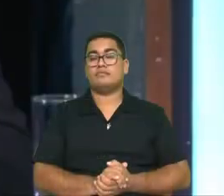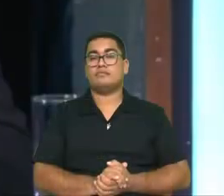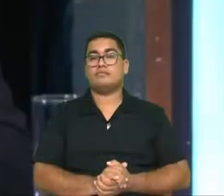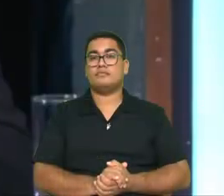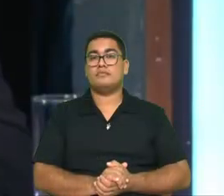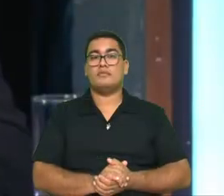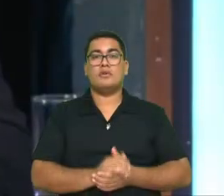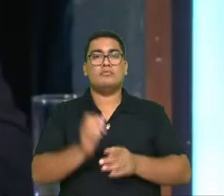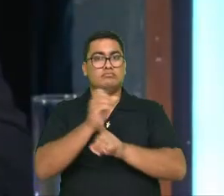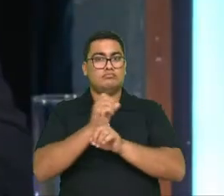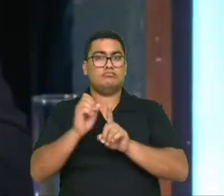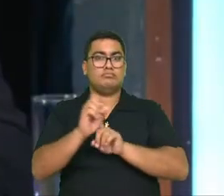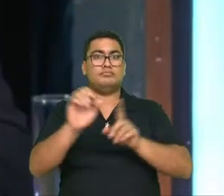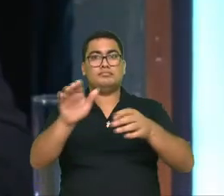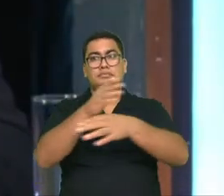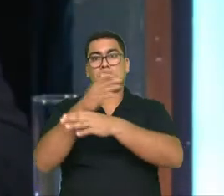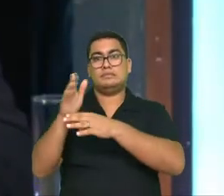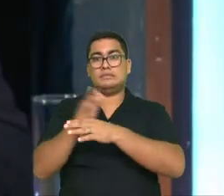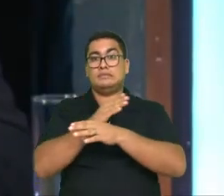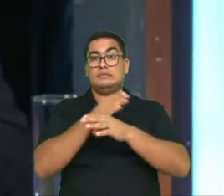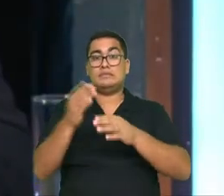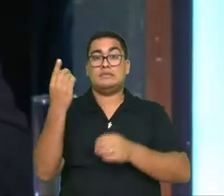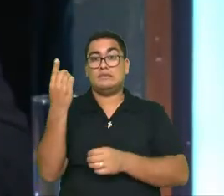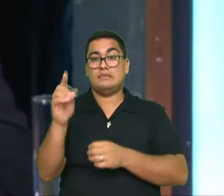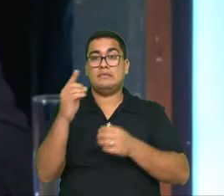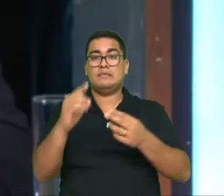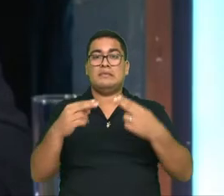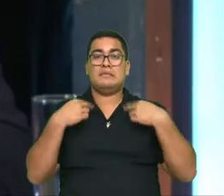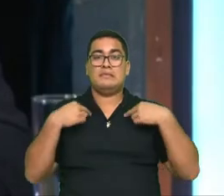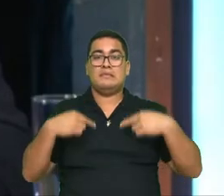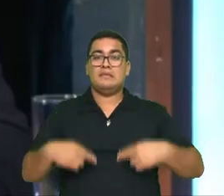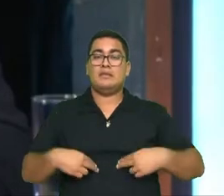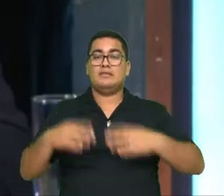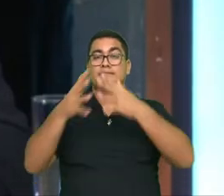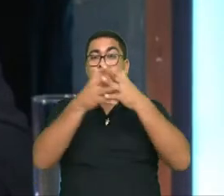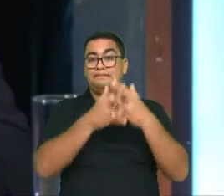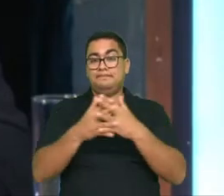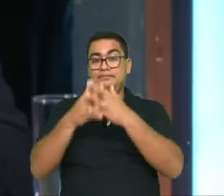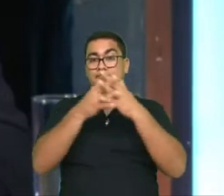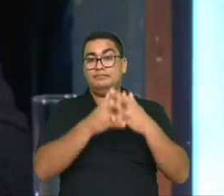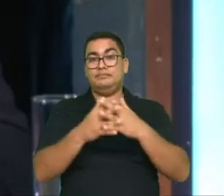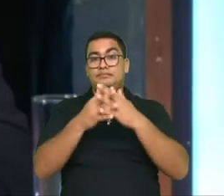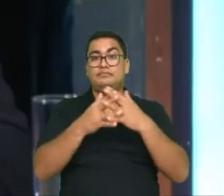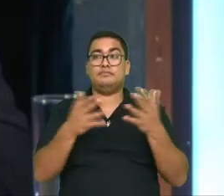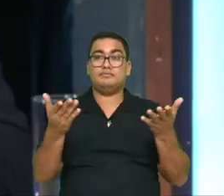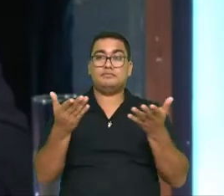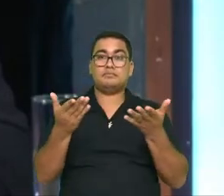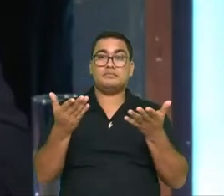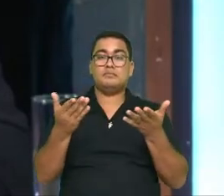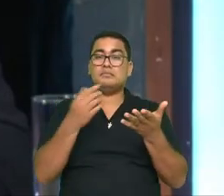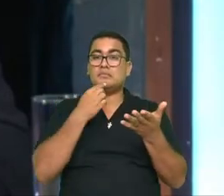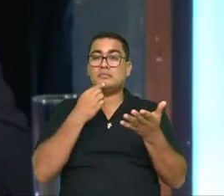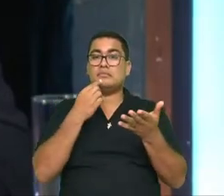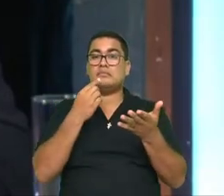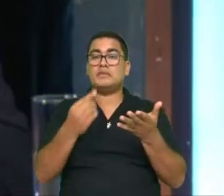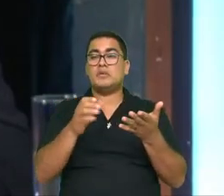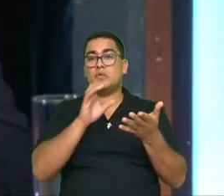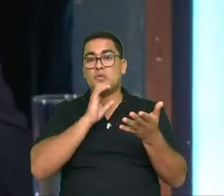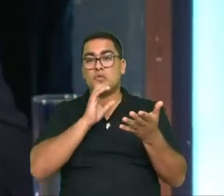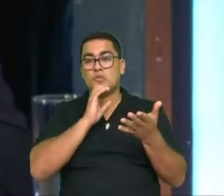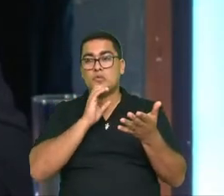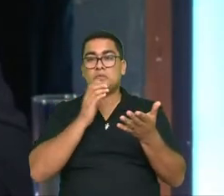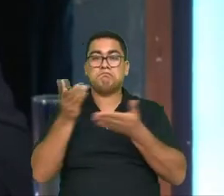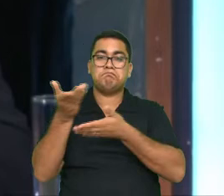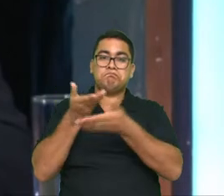Varias organizaciones independientes y de derechos humanos estadounidenses auguran un acercamiento entre Cuba y la que